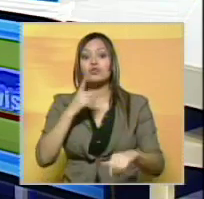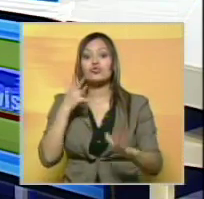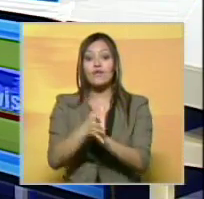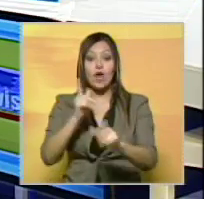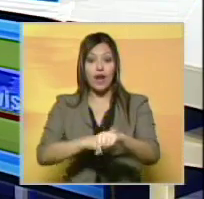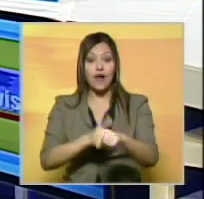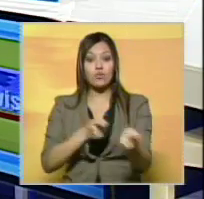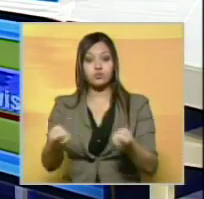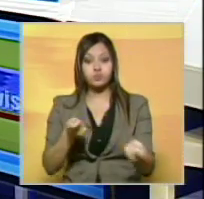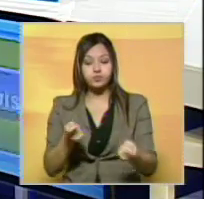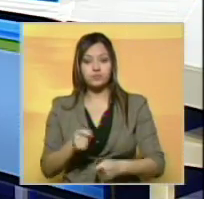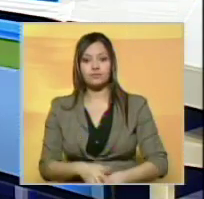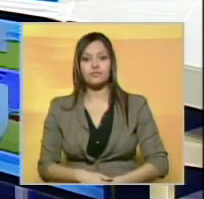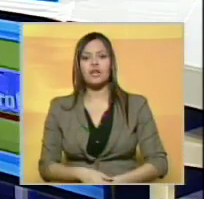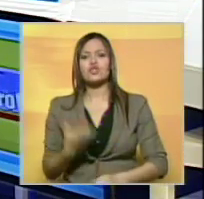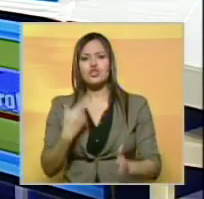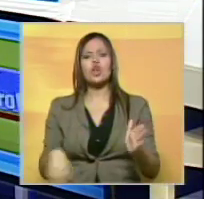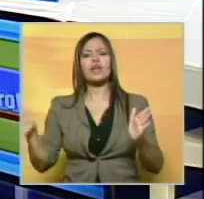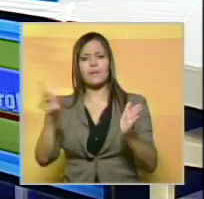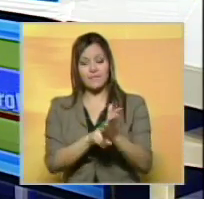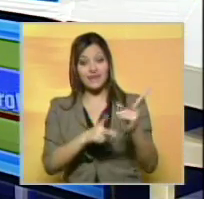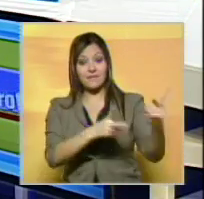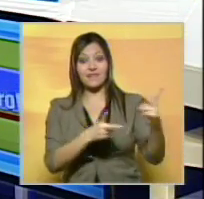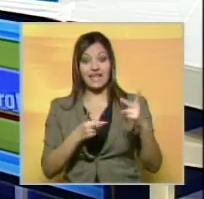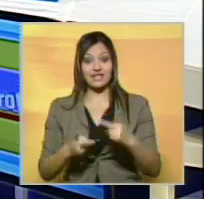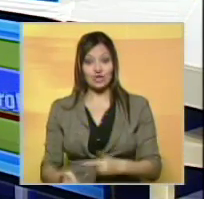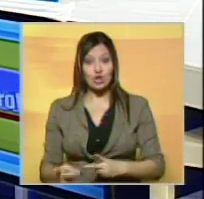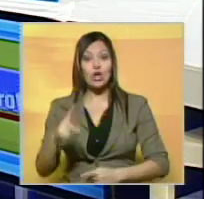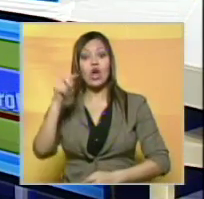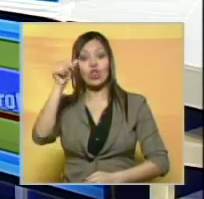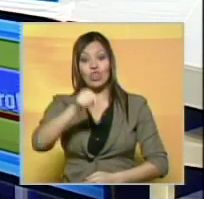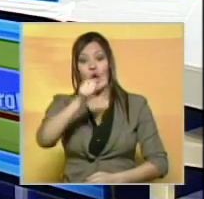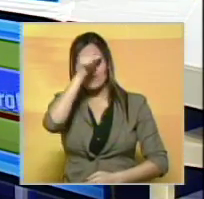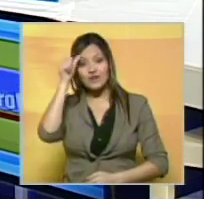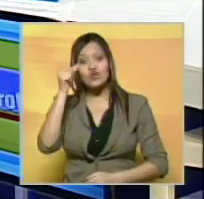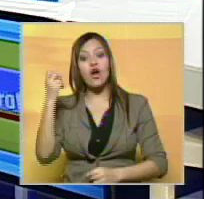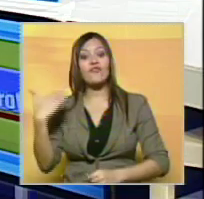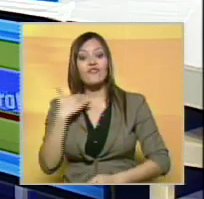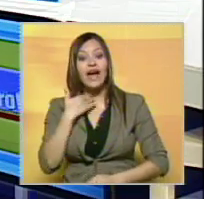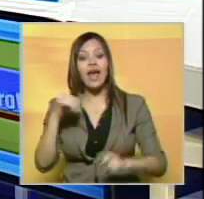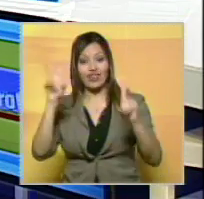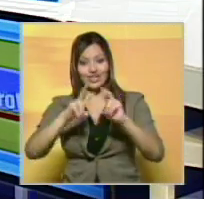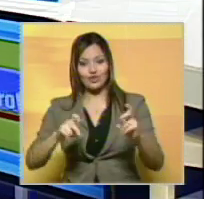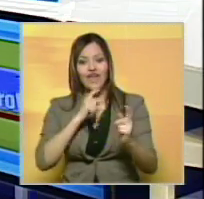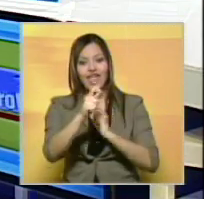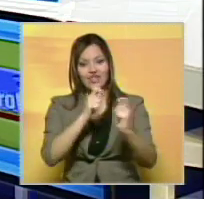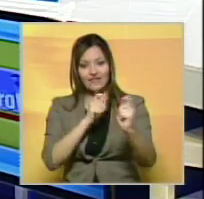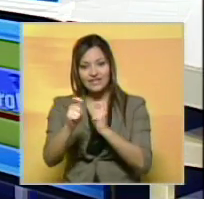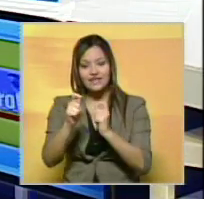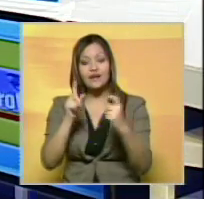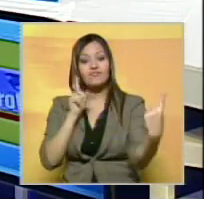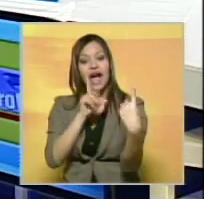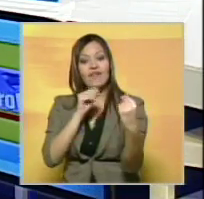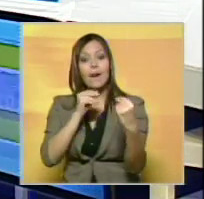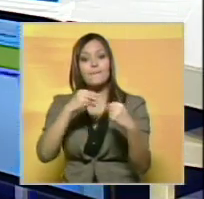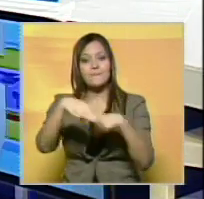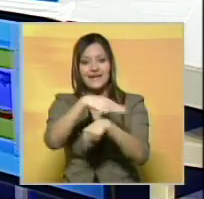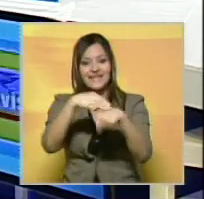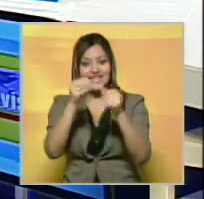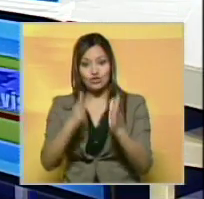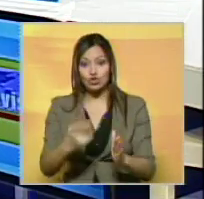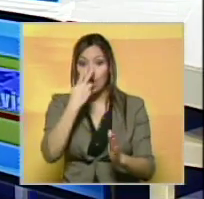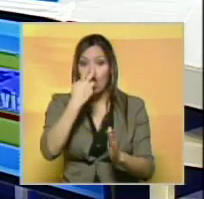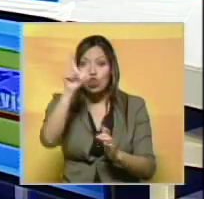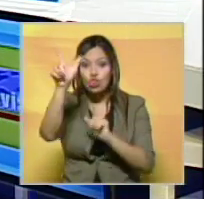horario. Bueno, reiteramos la invitación para que este domingo no se pierdan al descubierto. Estaré conversando con el ministro de Turismo, Andrés